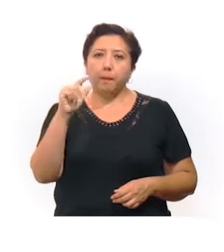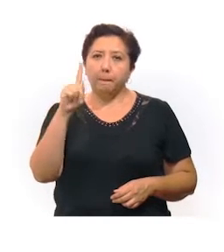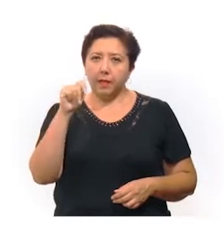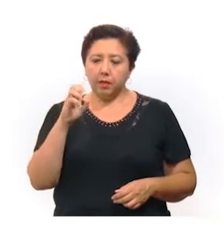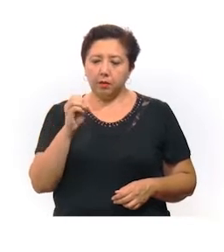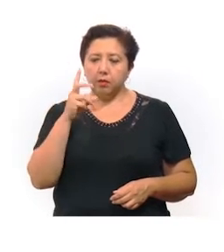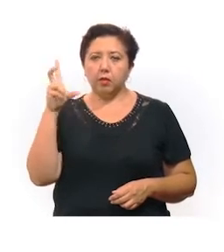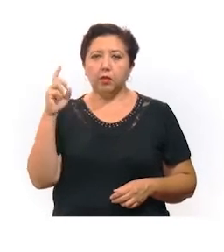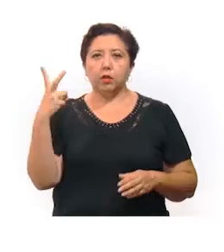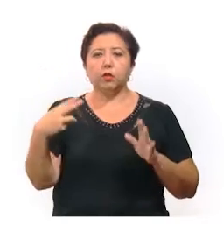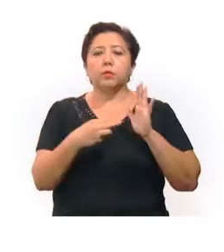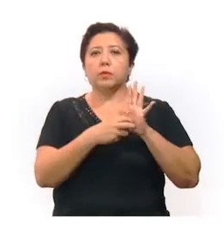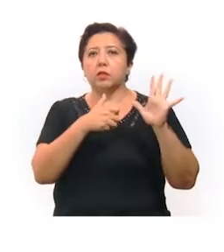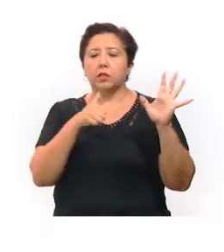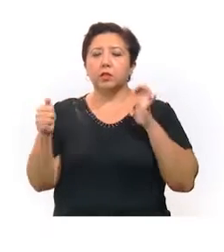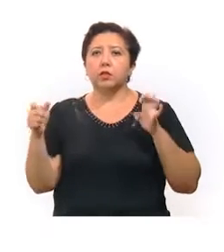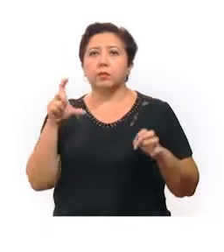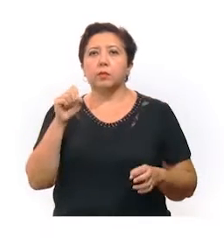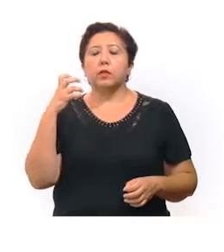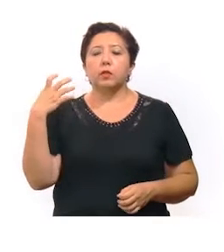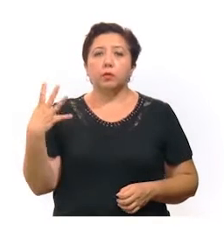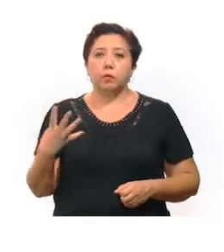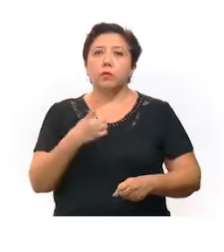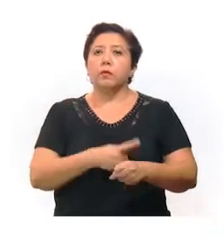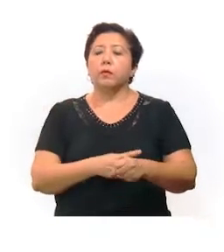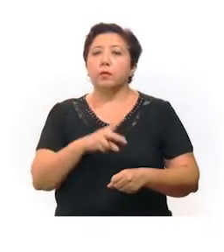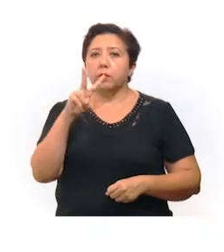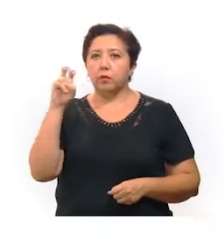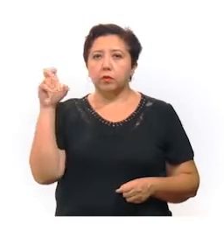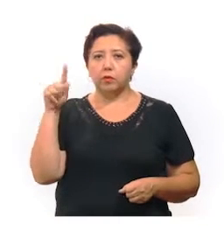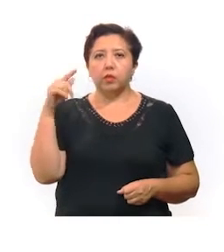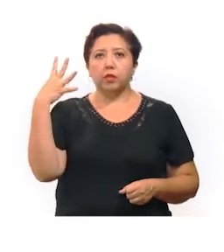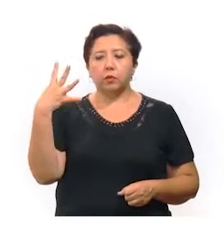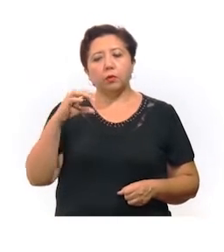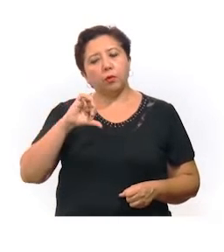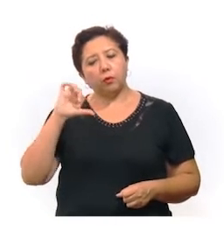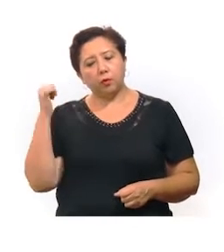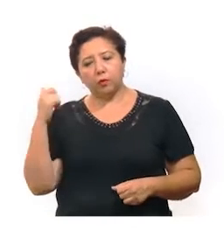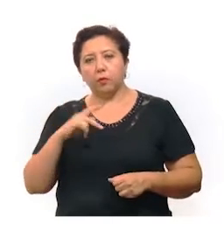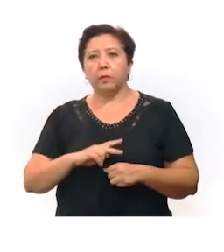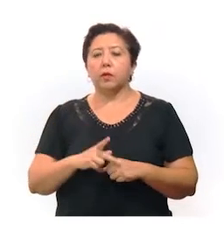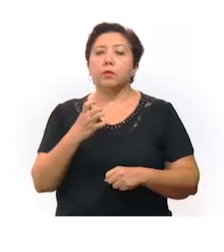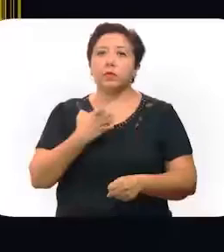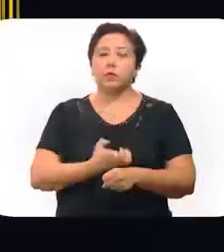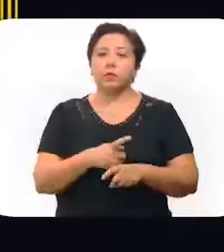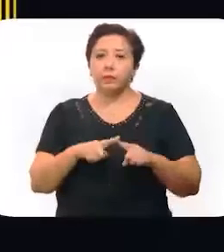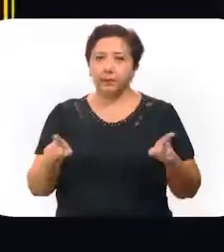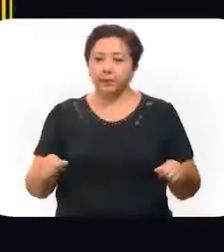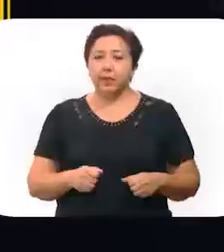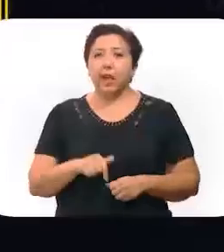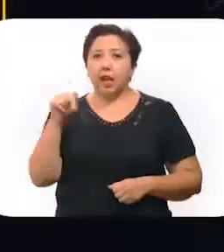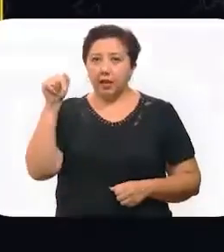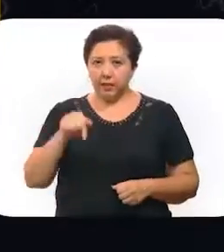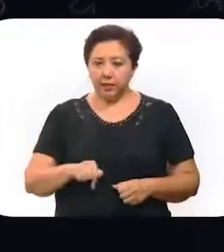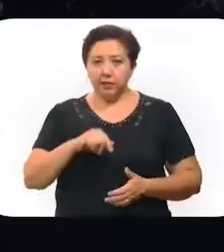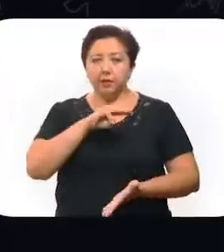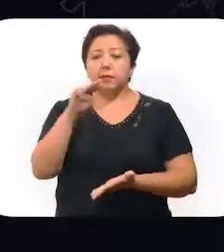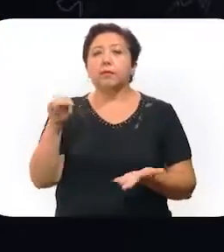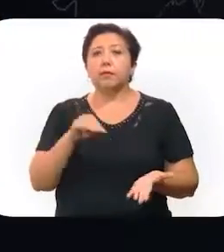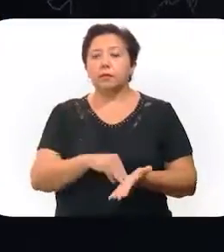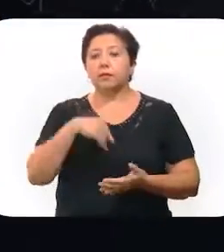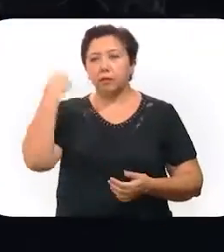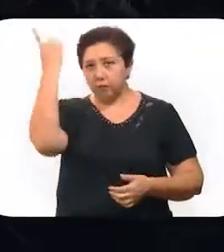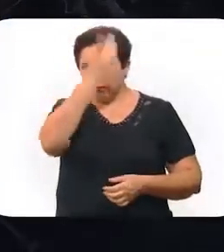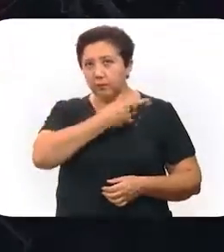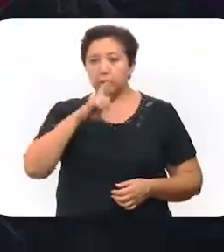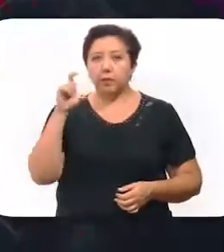los 32.624 casos positivos, 274 son de otro país u otro estado. Específicamente en Mérida se